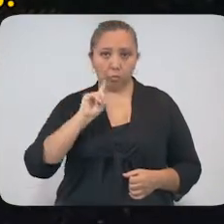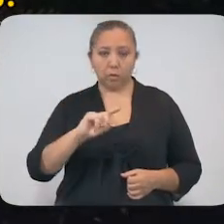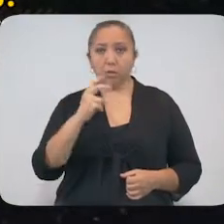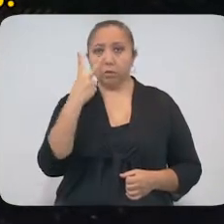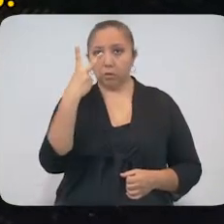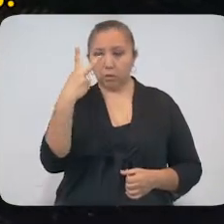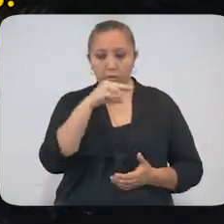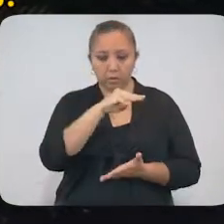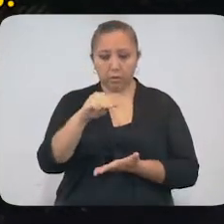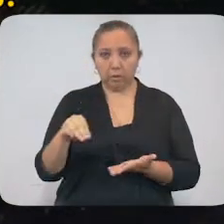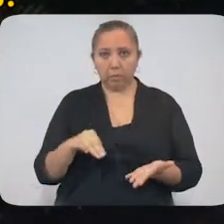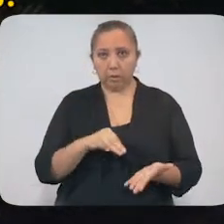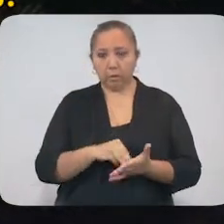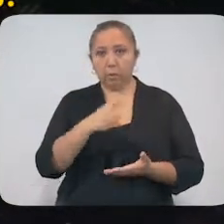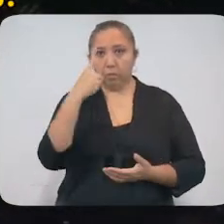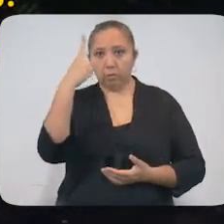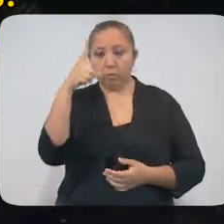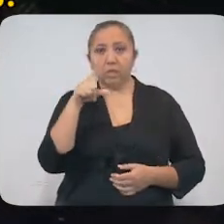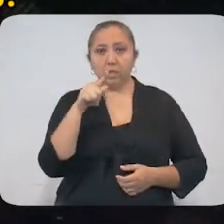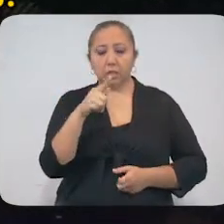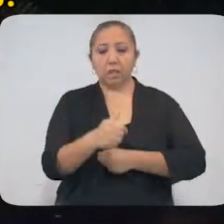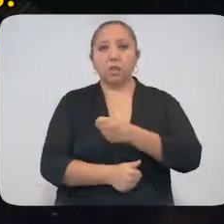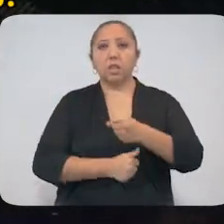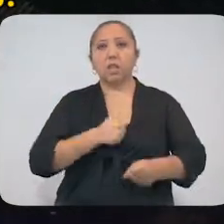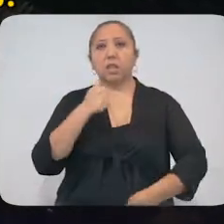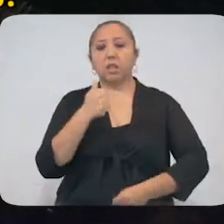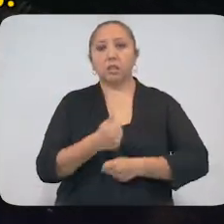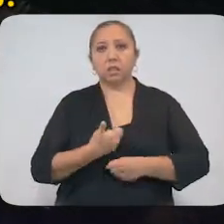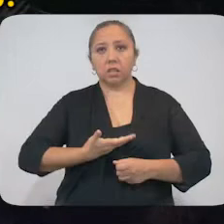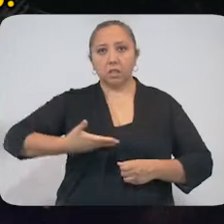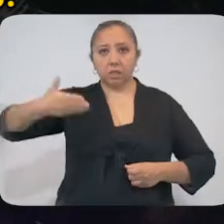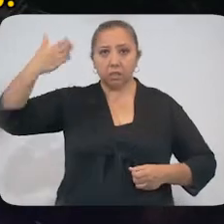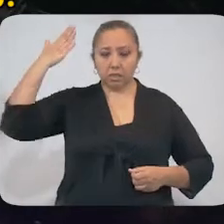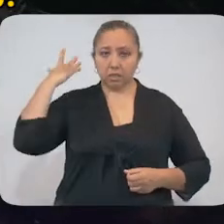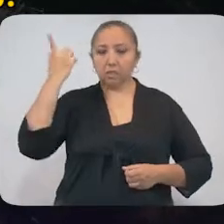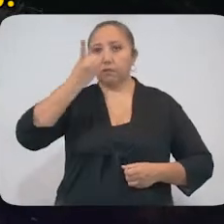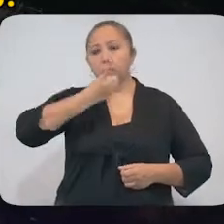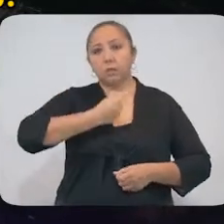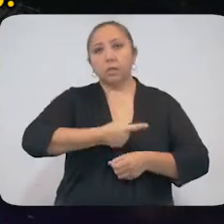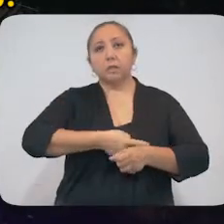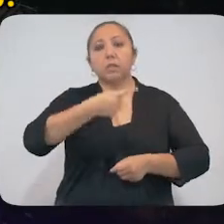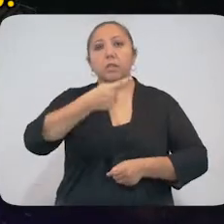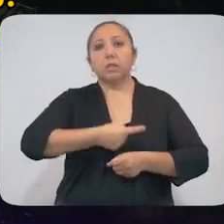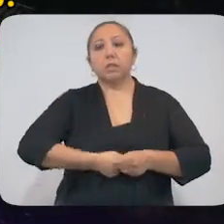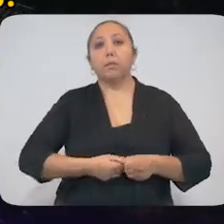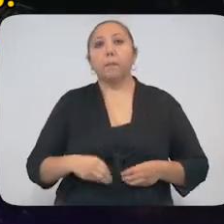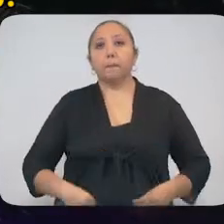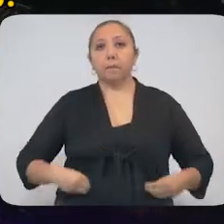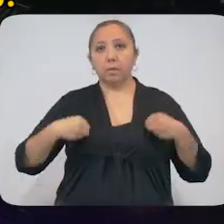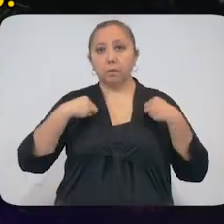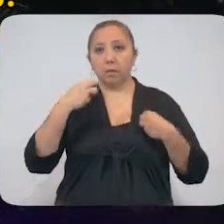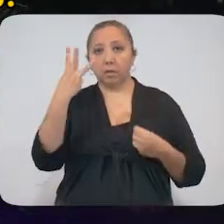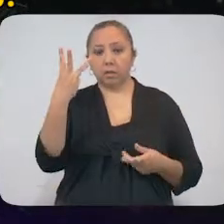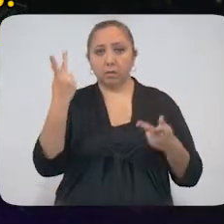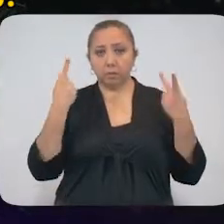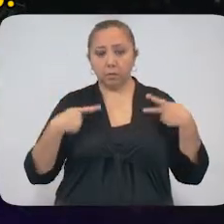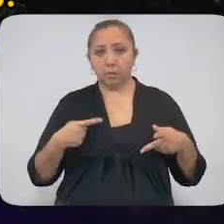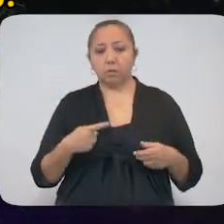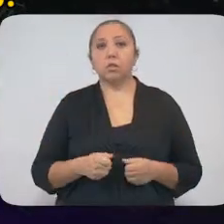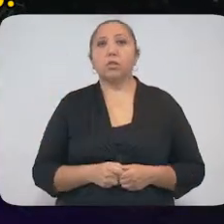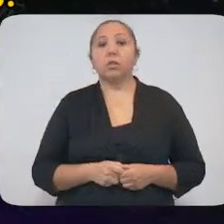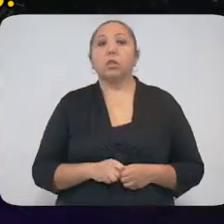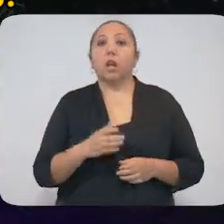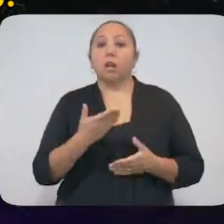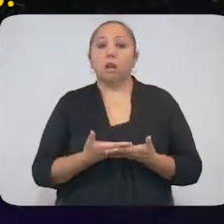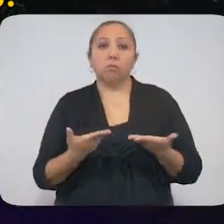de ellas de Mérida, una de 70 años, tenía antecedentes de diabetes e hipertensión. Vivía con 3 personas, las cuales